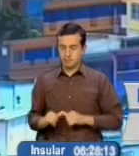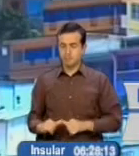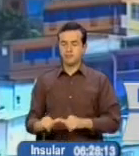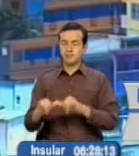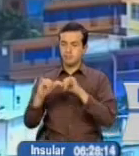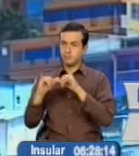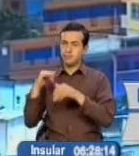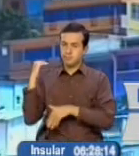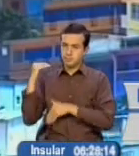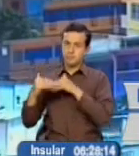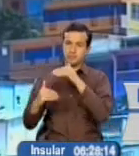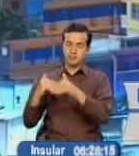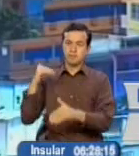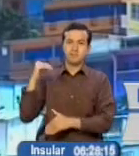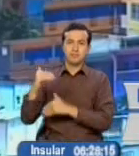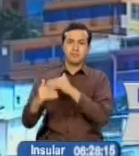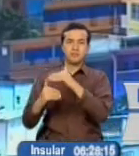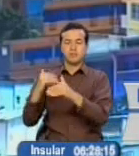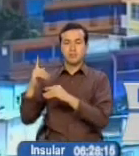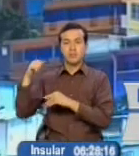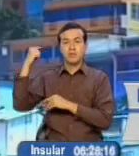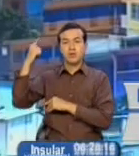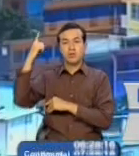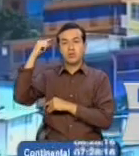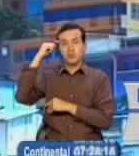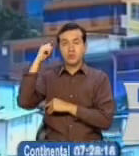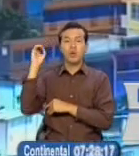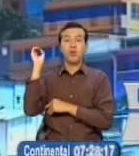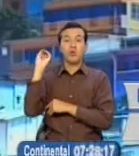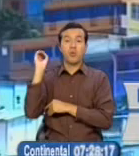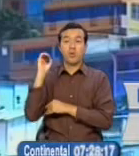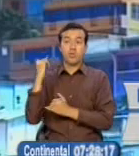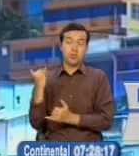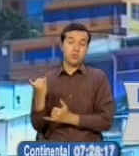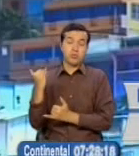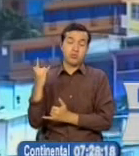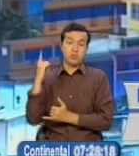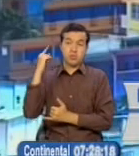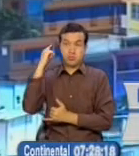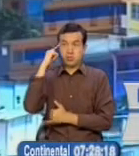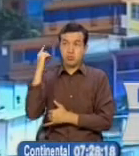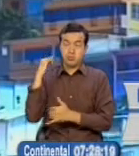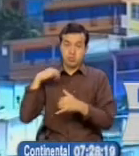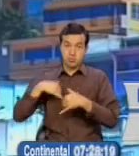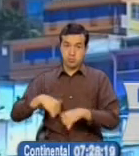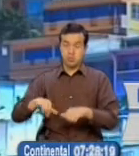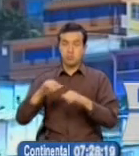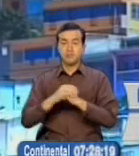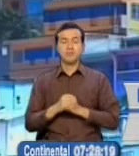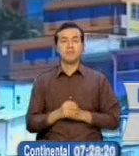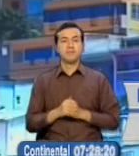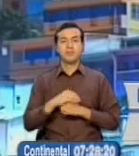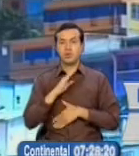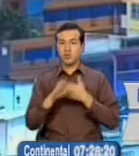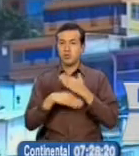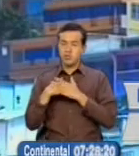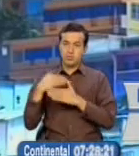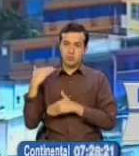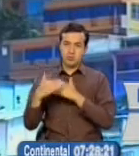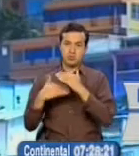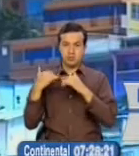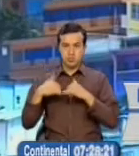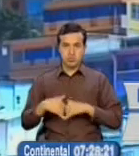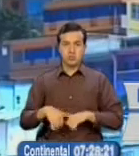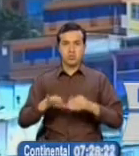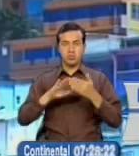el trayecto del próximo gobierno o inclusive del actual. Hay que dejar en claro que todos los procesos que nosotros llevamos